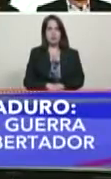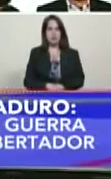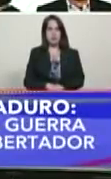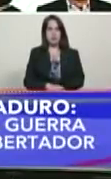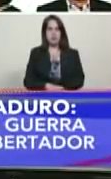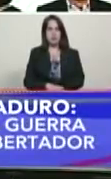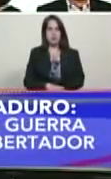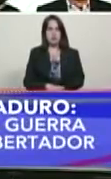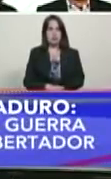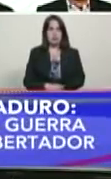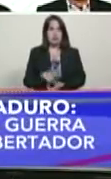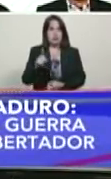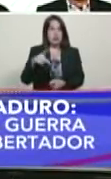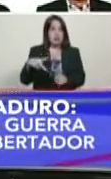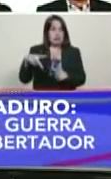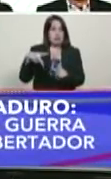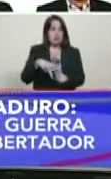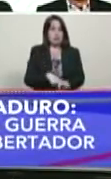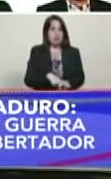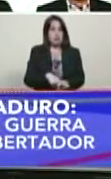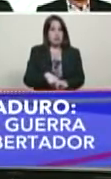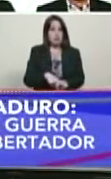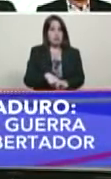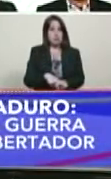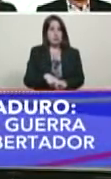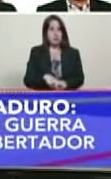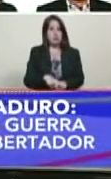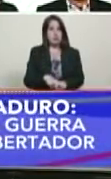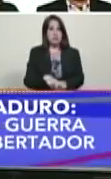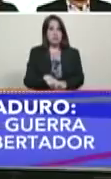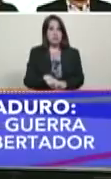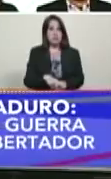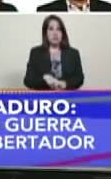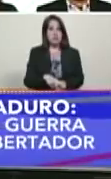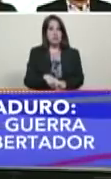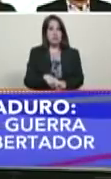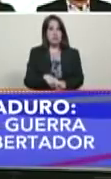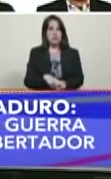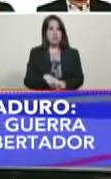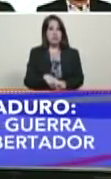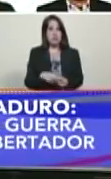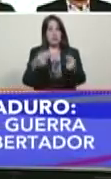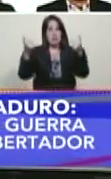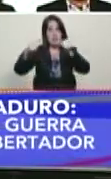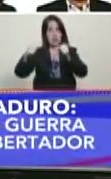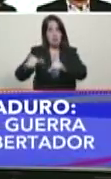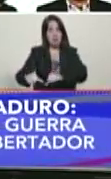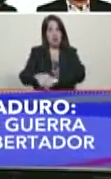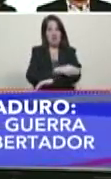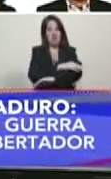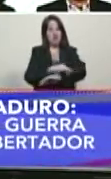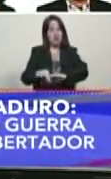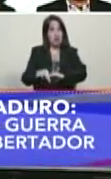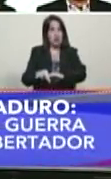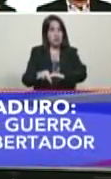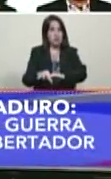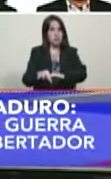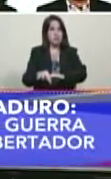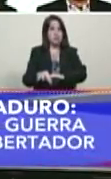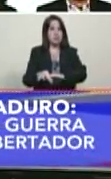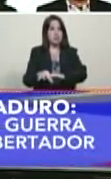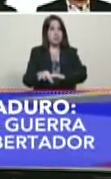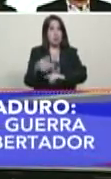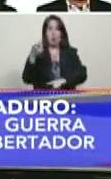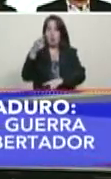y la agresión de iván duque ha llevado a ruinas el paso fronterizo porque nos ha obligado a cerrar